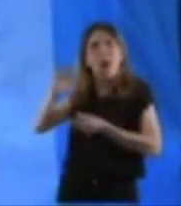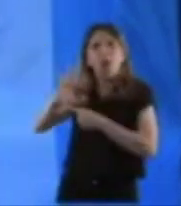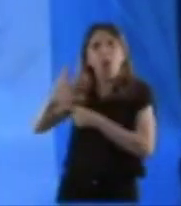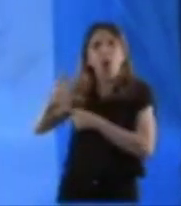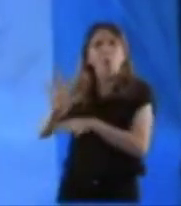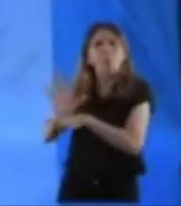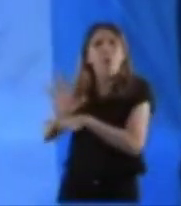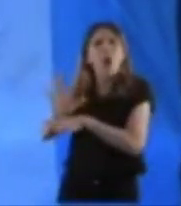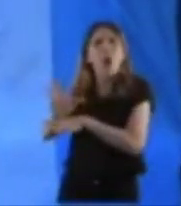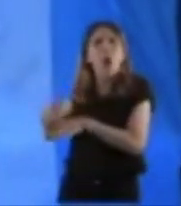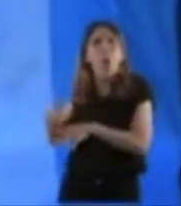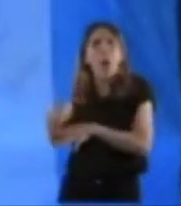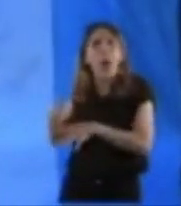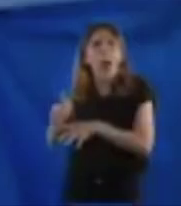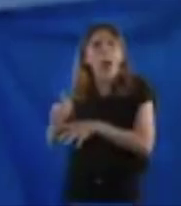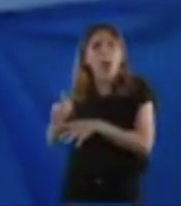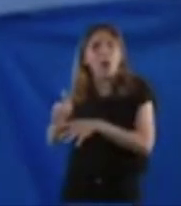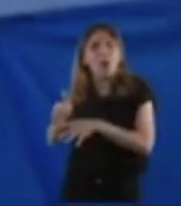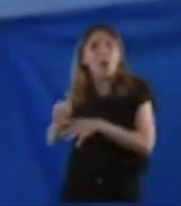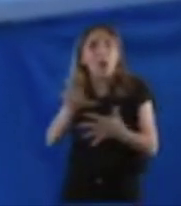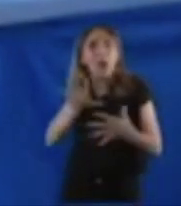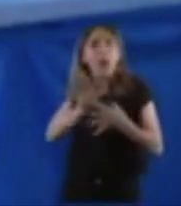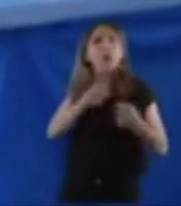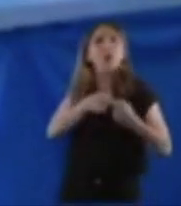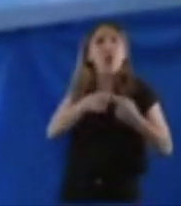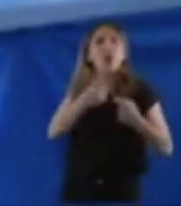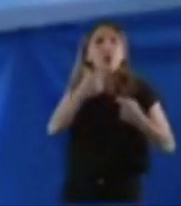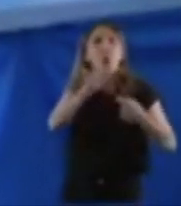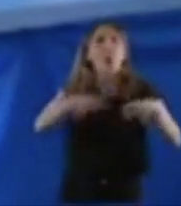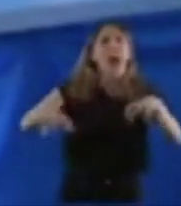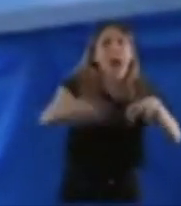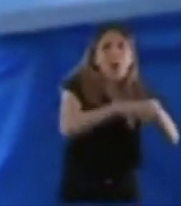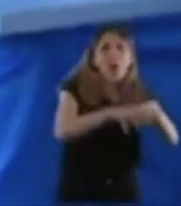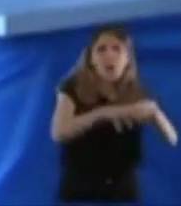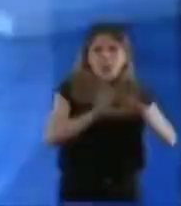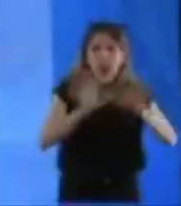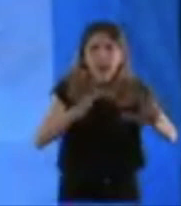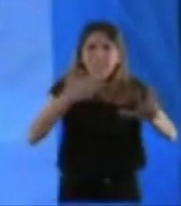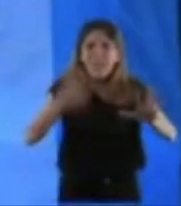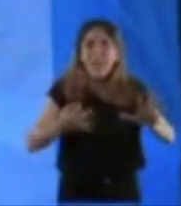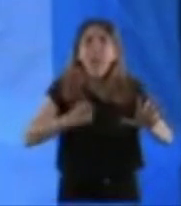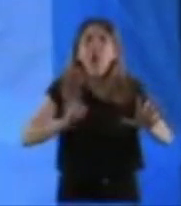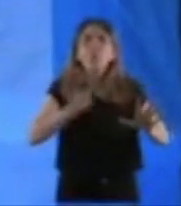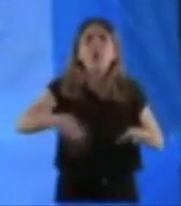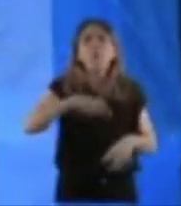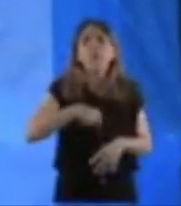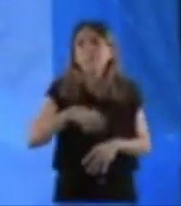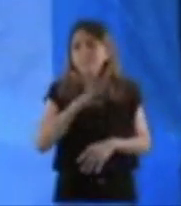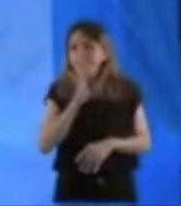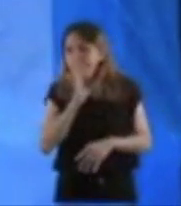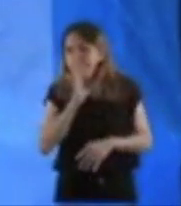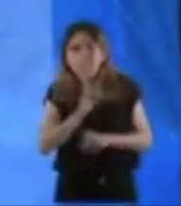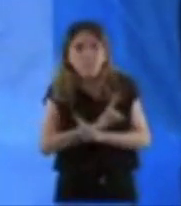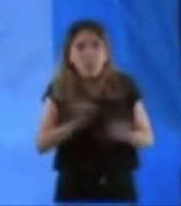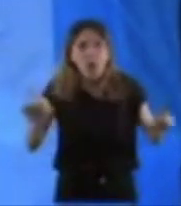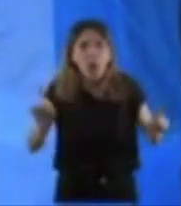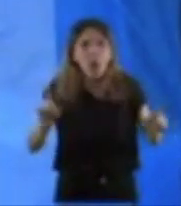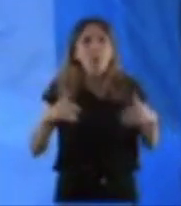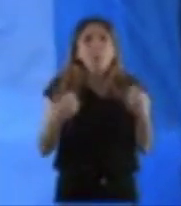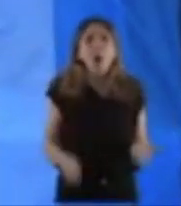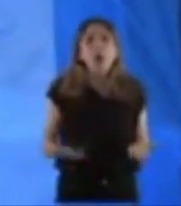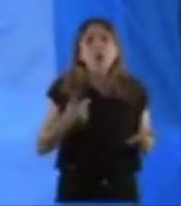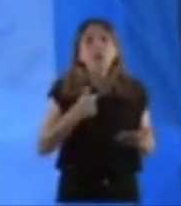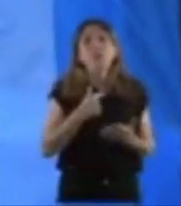de los bancos. Hay que decirlo con todas las letras. No podemos callar esto. Entonces yo les digo,